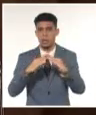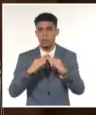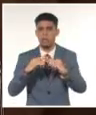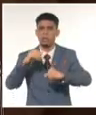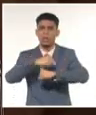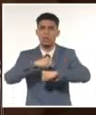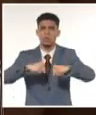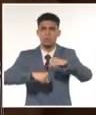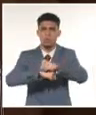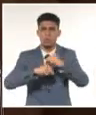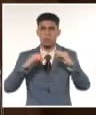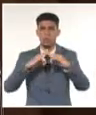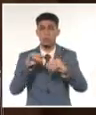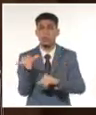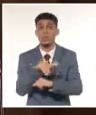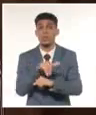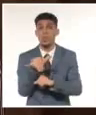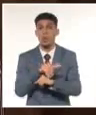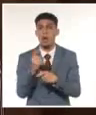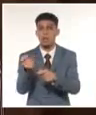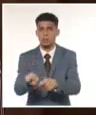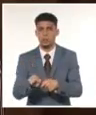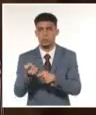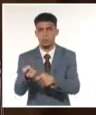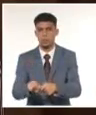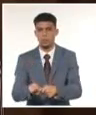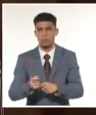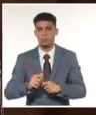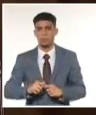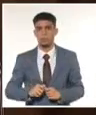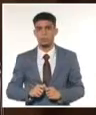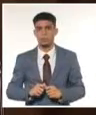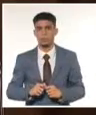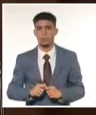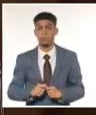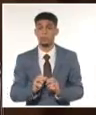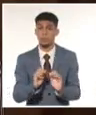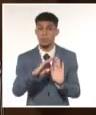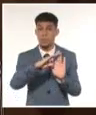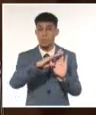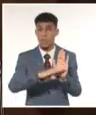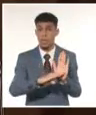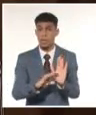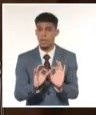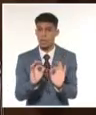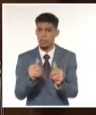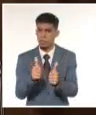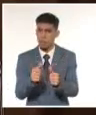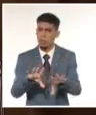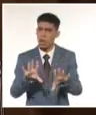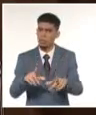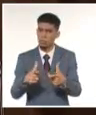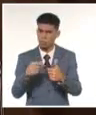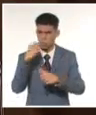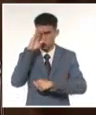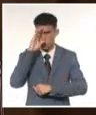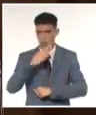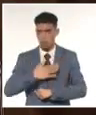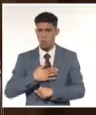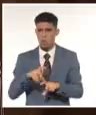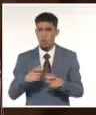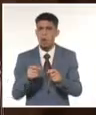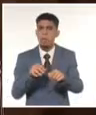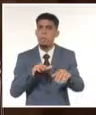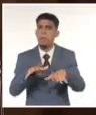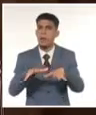infraestructuras, así como en la agricultura. Una medida exitosa de estricto cumplimiento en Cuba ha sido la preparación de